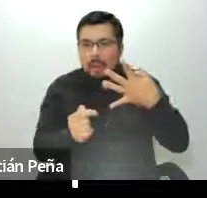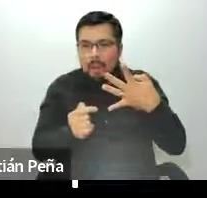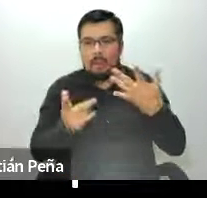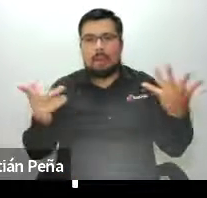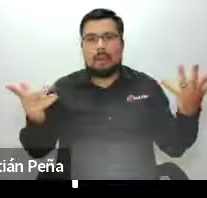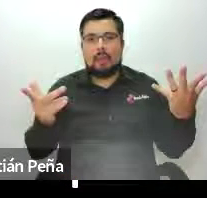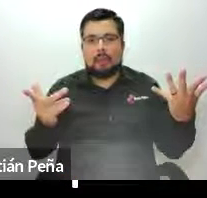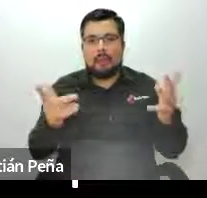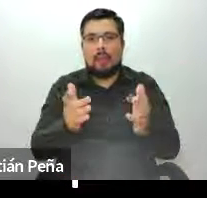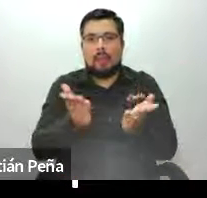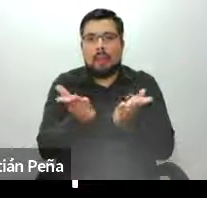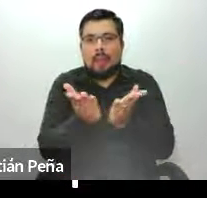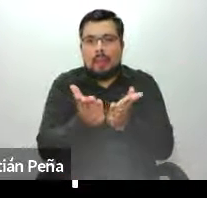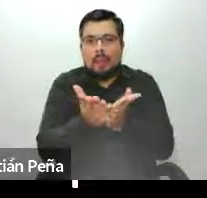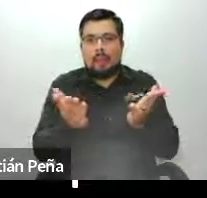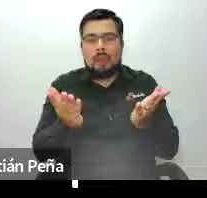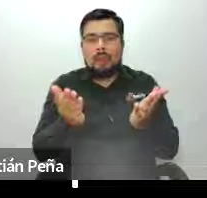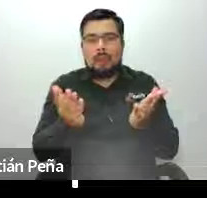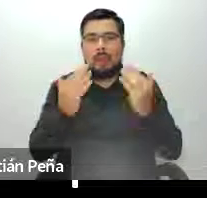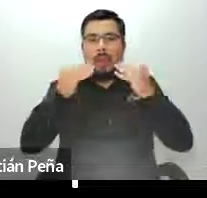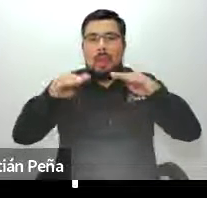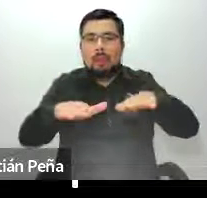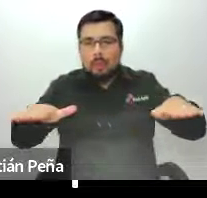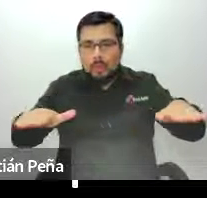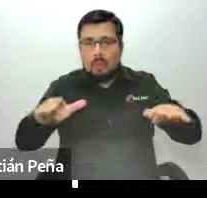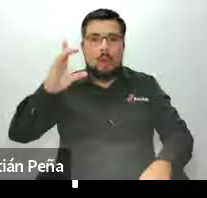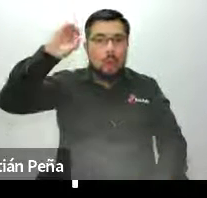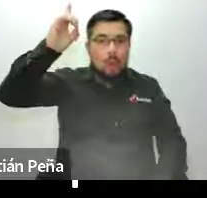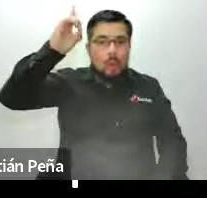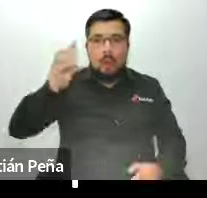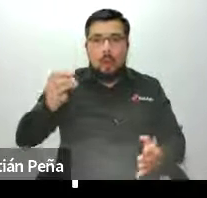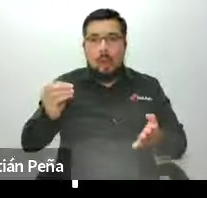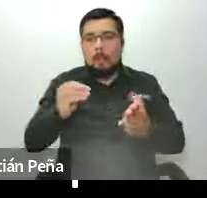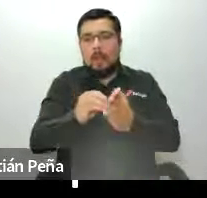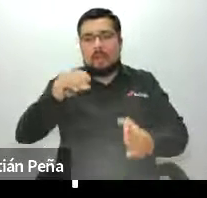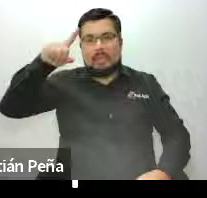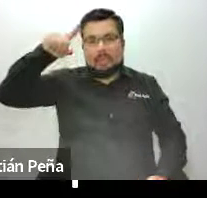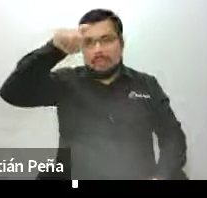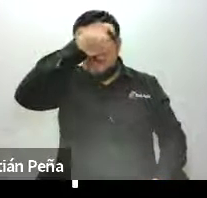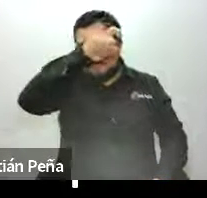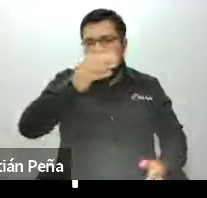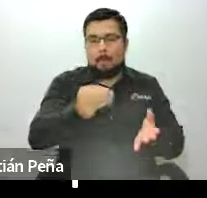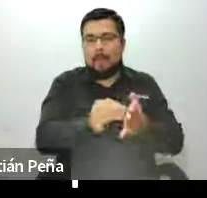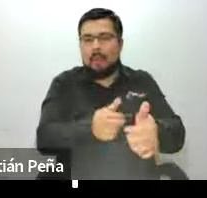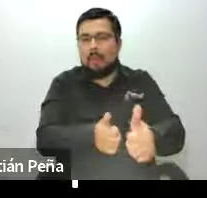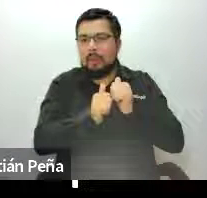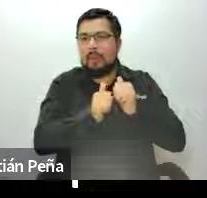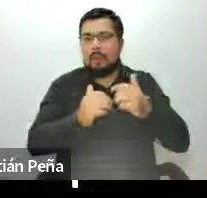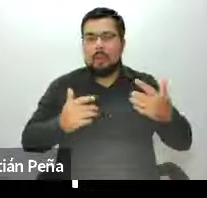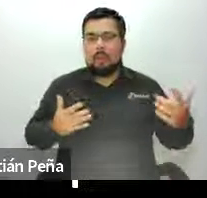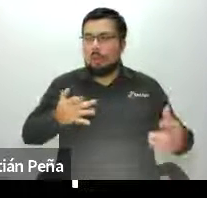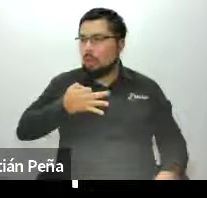discapacidad o que nos generan mayores retos. Y yo me acuerdo, Lili, que te dije: ¡Oh, Lili, ¿sabes en la pata de los caballos que